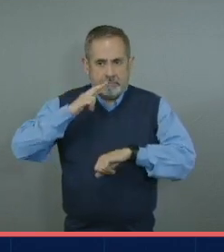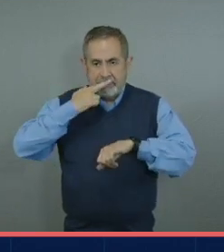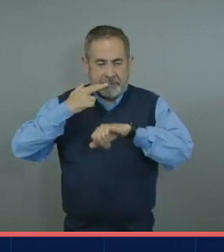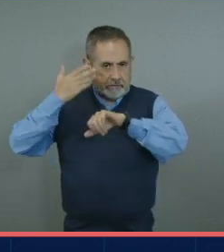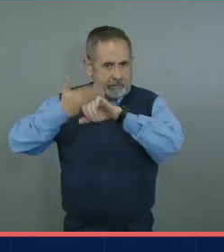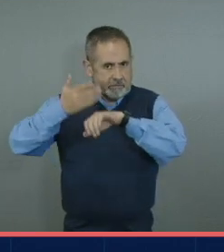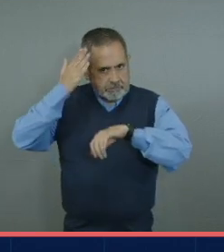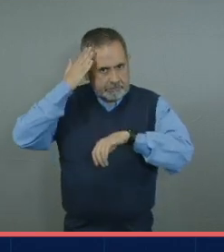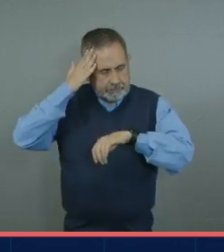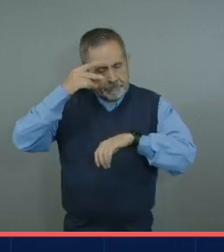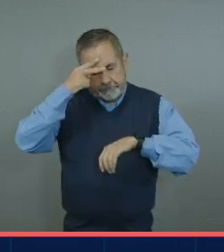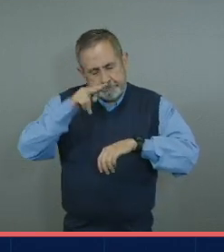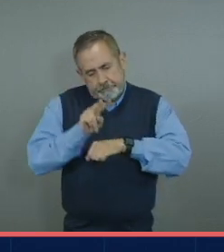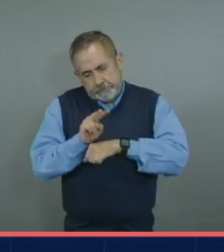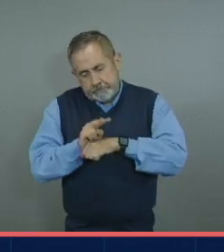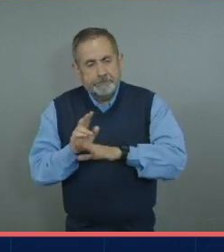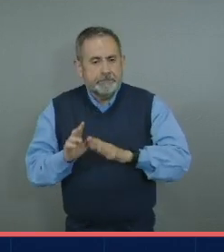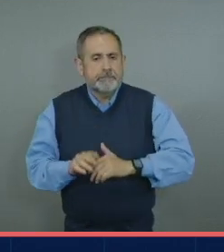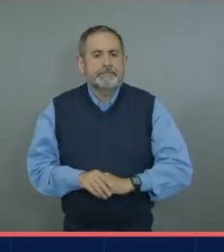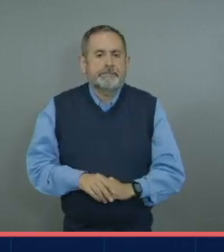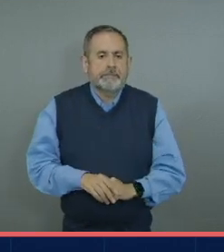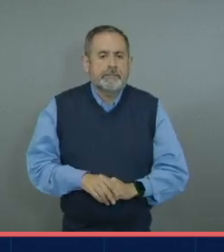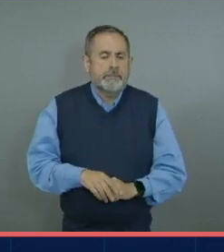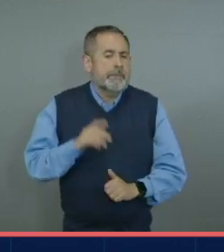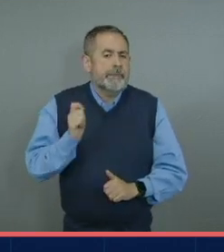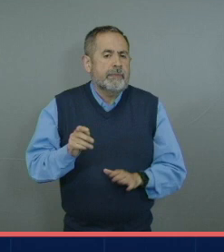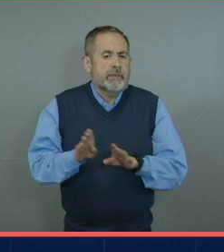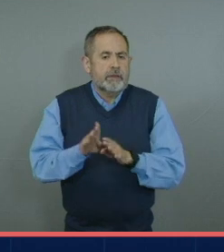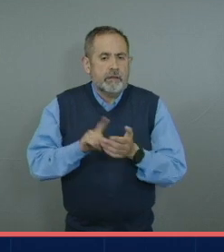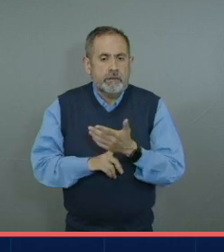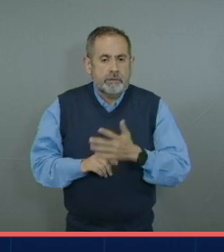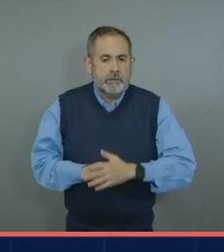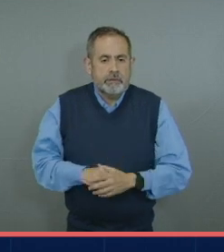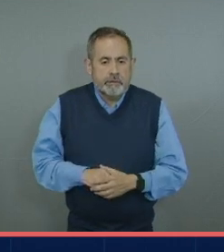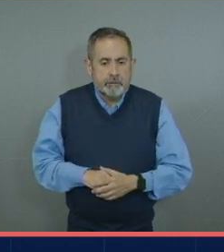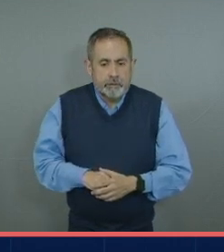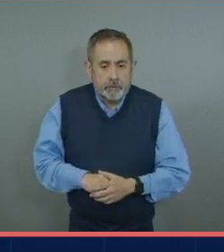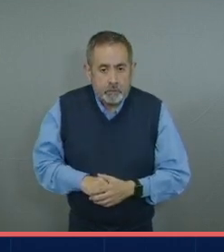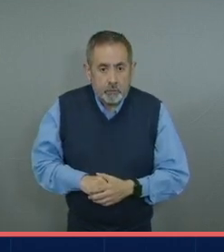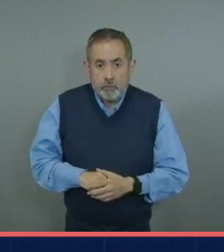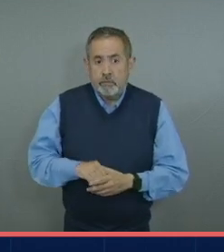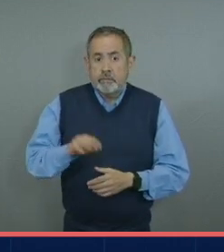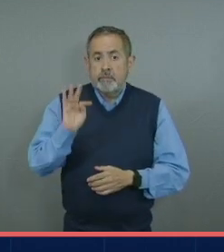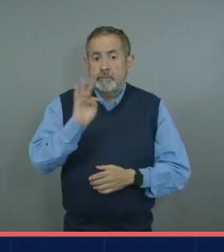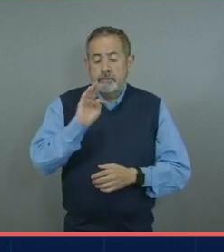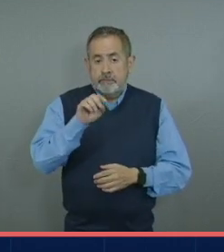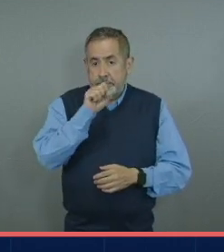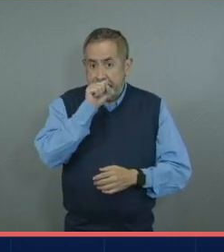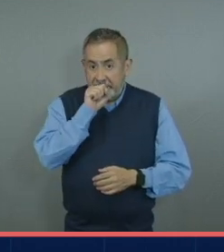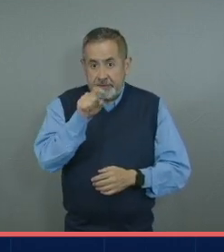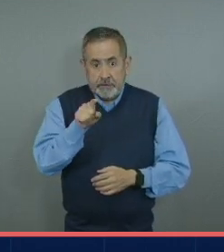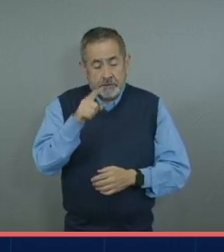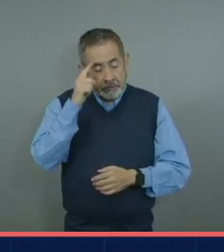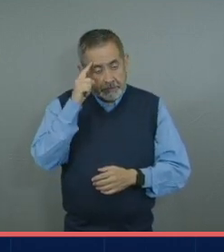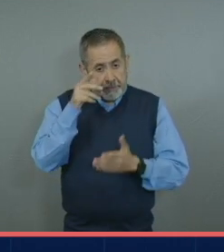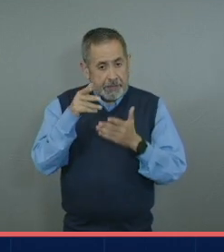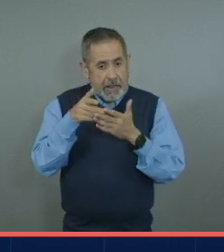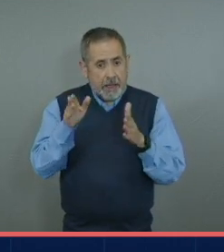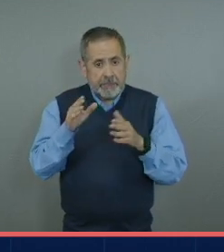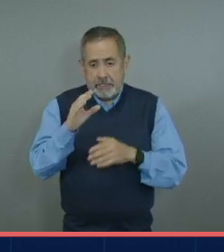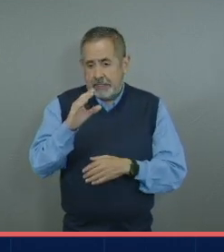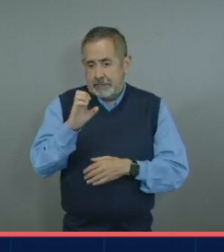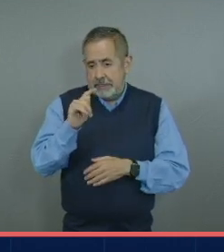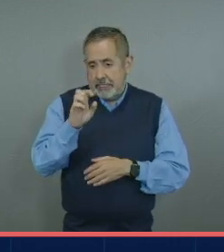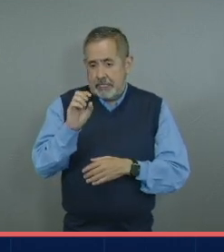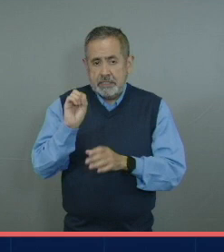financieras en México. ¿Y qué creen? Que si ustedes abren una cuenta en CETES